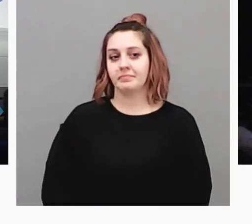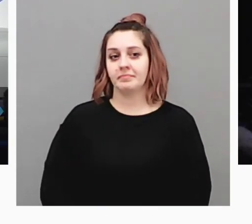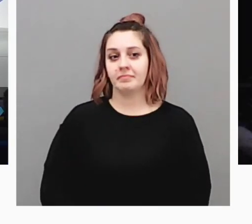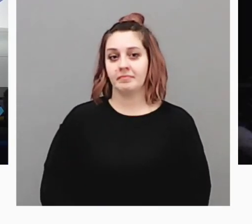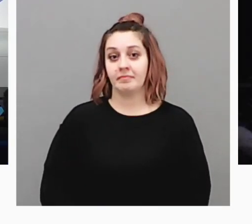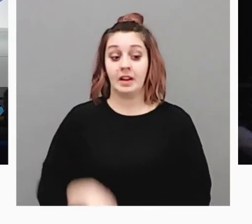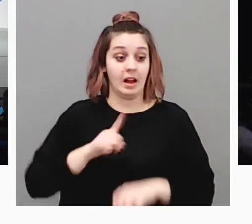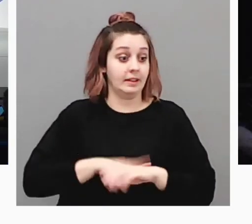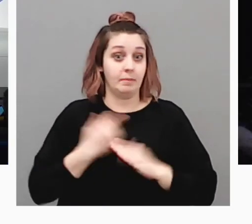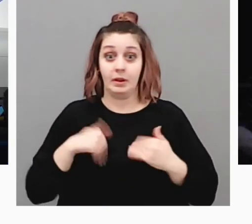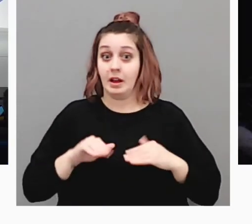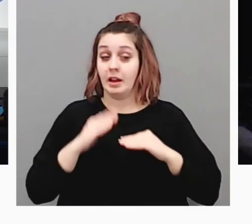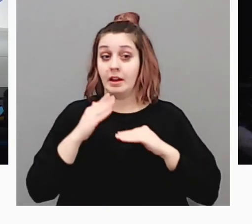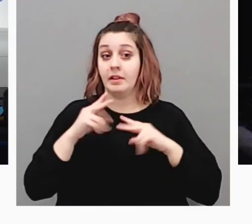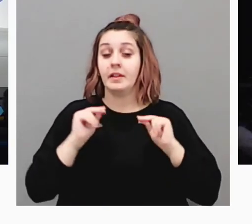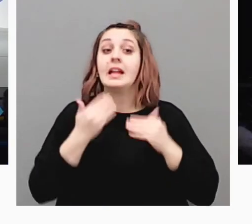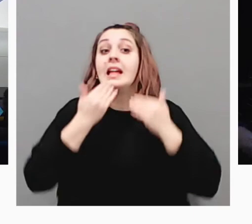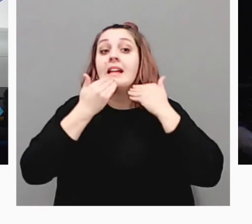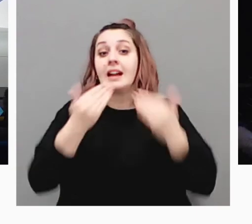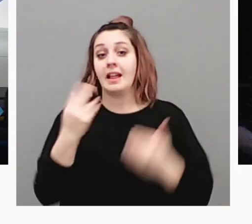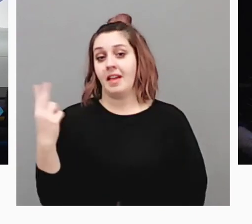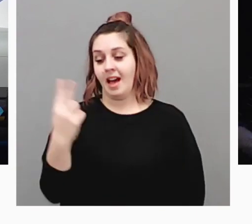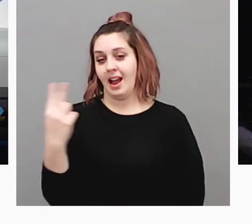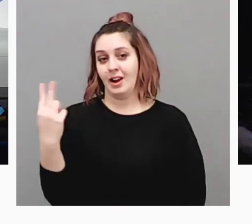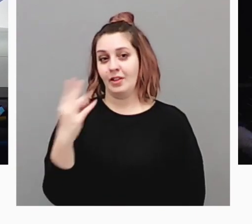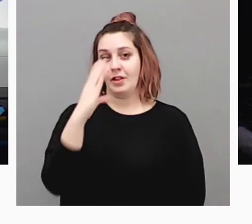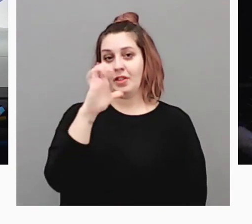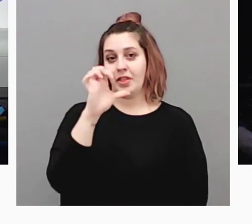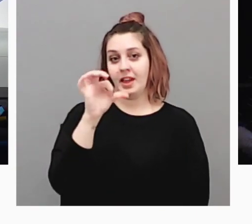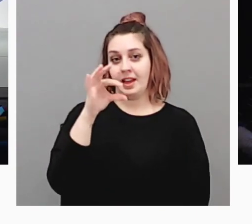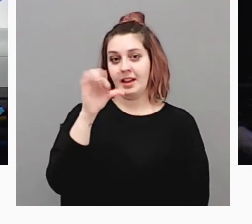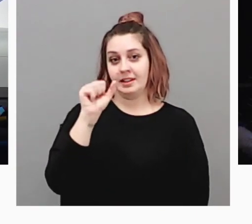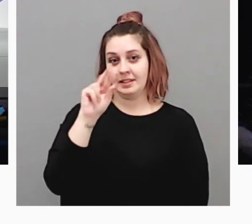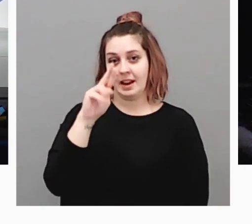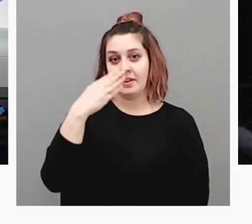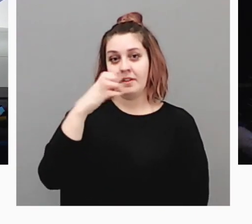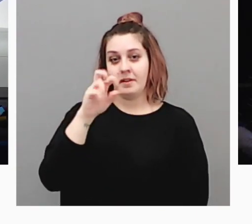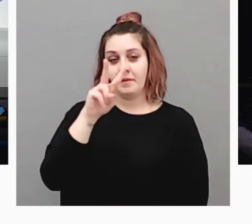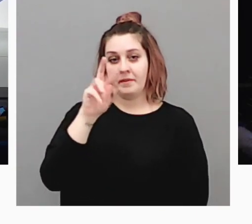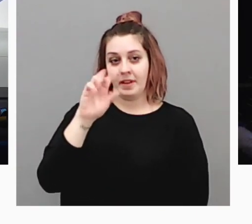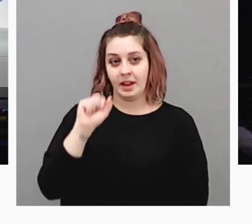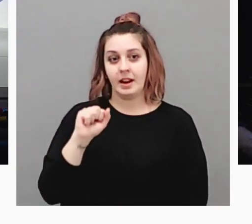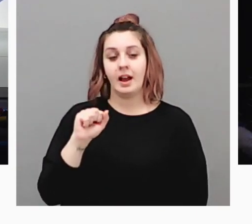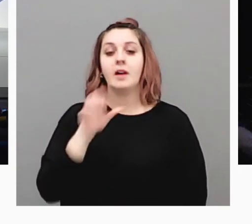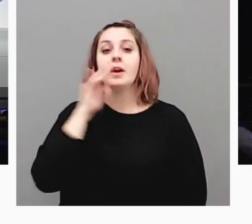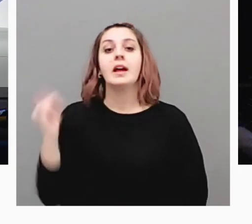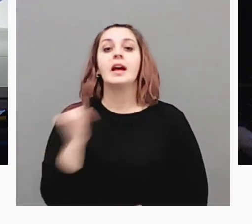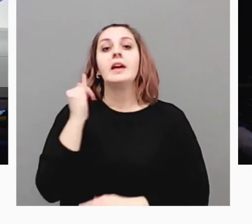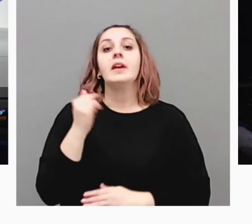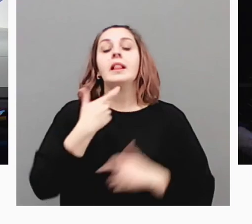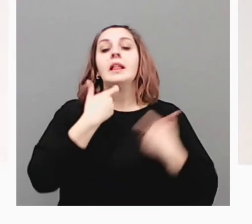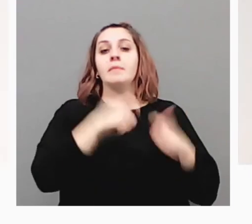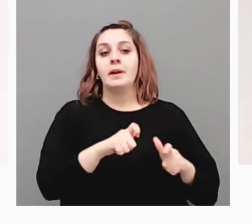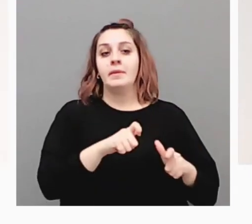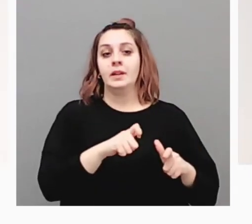el tiempo. Muchísimas gracias a los dos, a César Vera, jefe del Departamento de Dominio Público Portuario del Puerto de